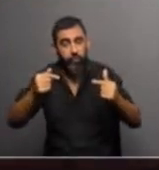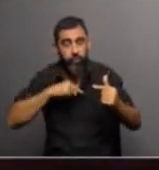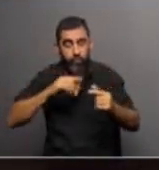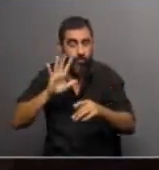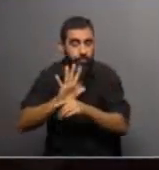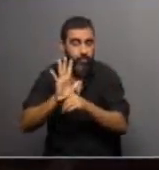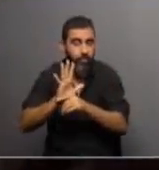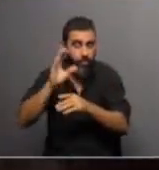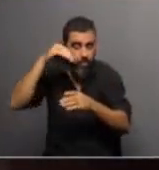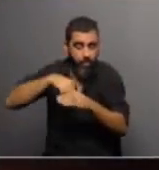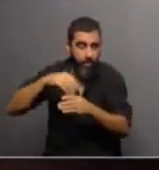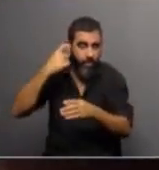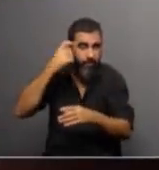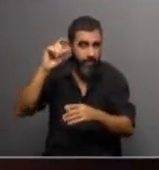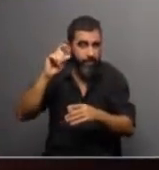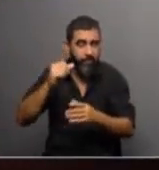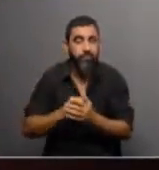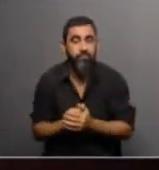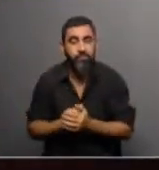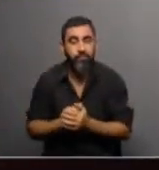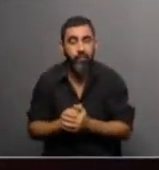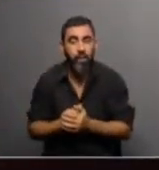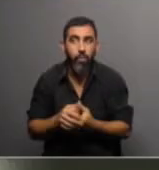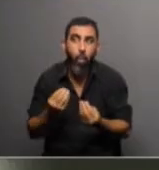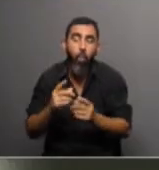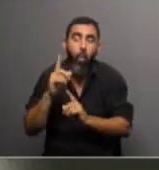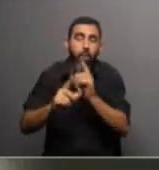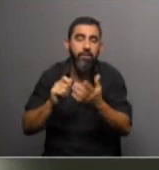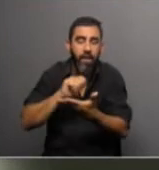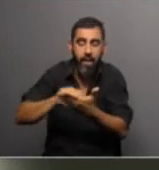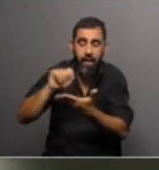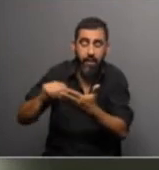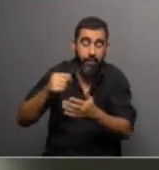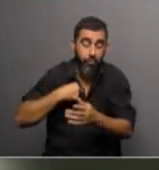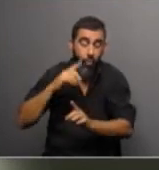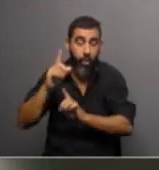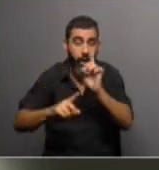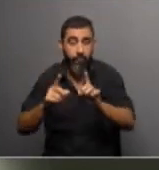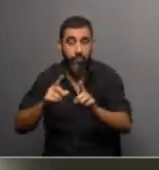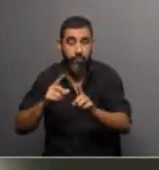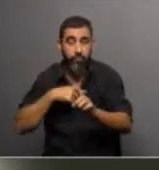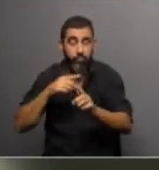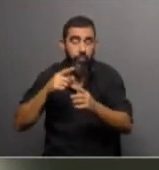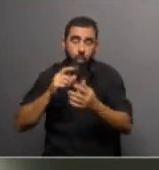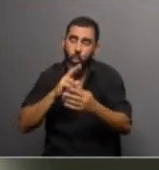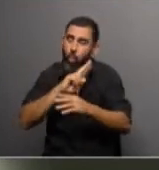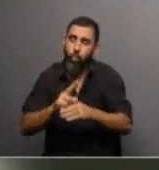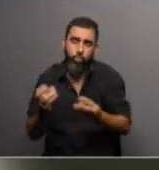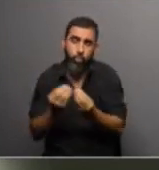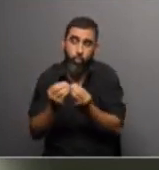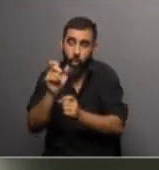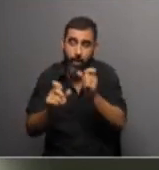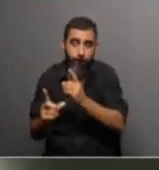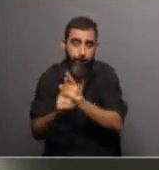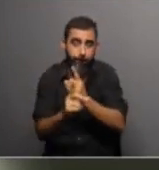poco más en la creación. Cómo componer letras, que es algo que casi como un disparador que yo uso mucho con mis